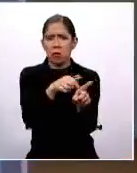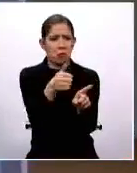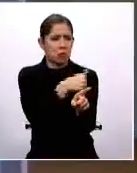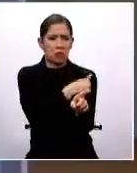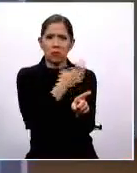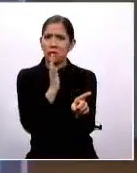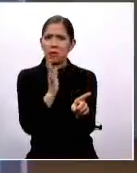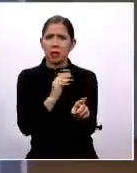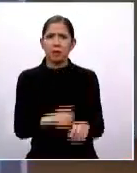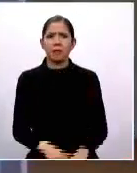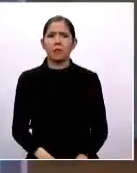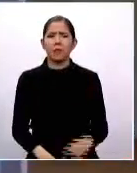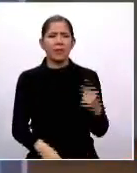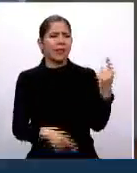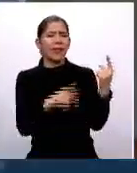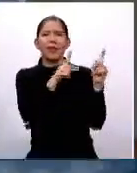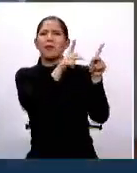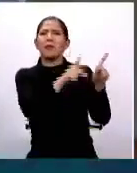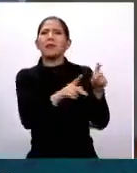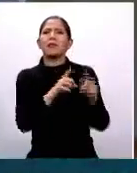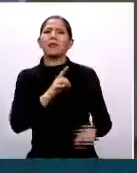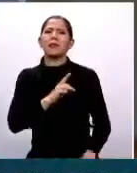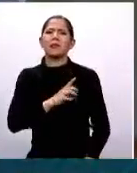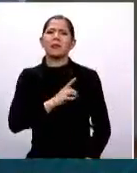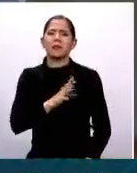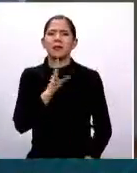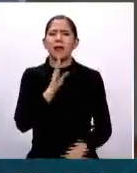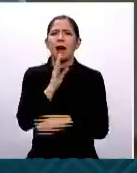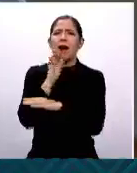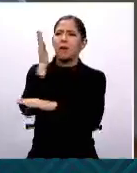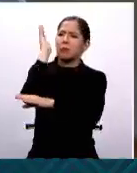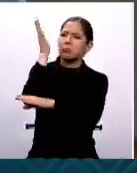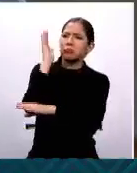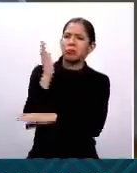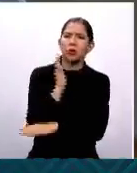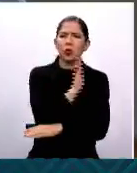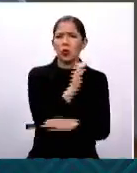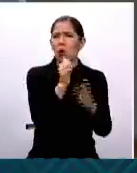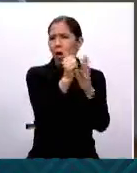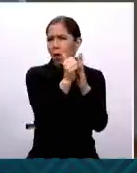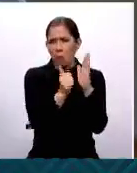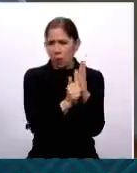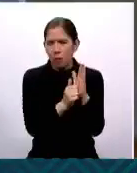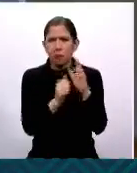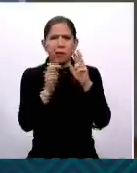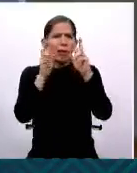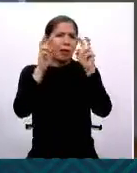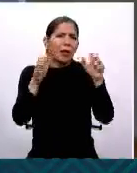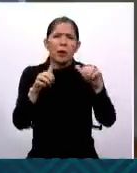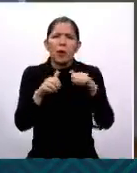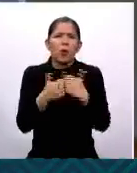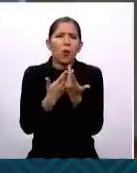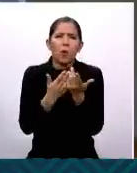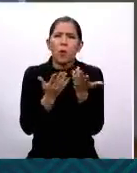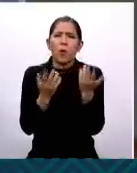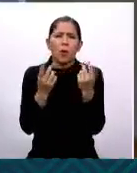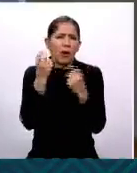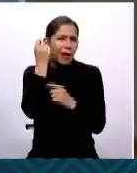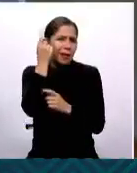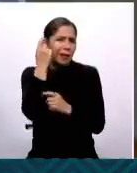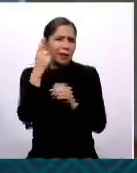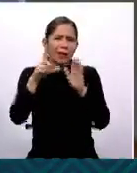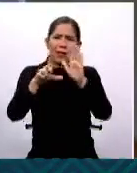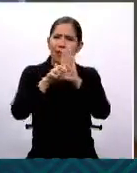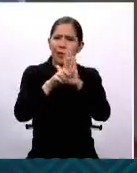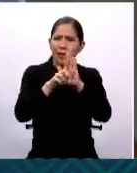Las palabras de la gente de Chile y la insistencia de sus abogados en cuestiones de interpretación general de las